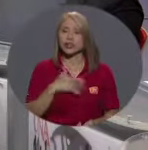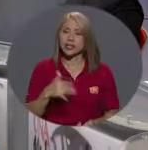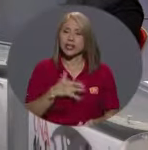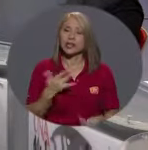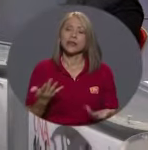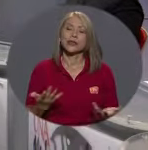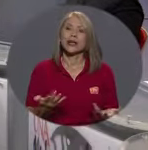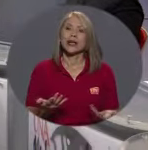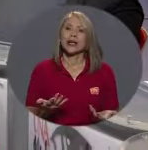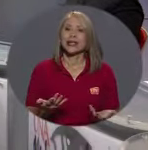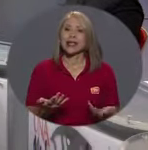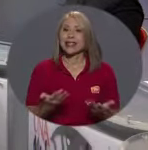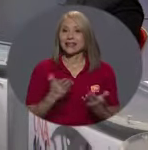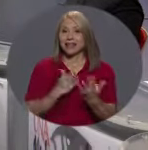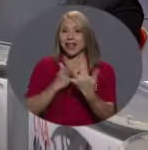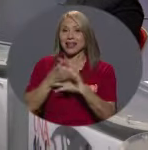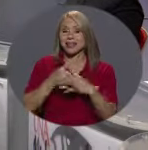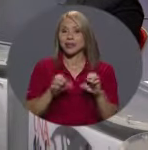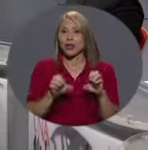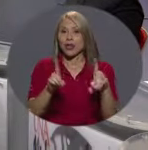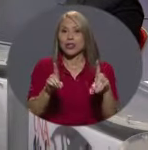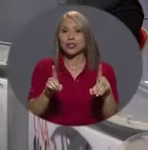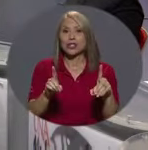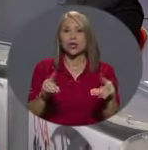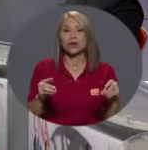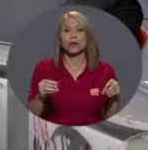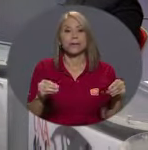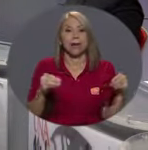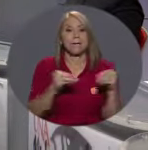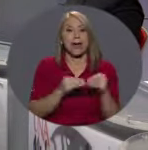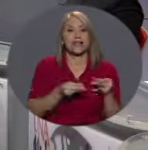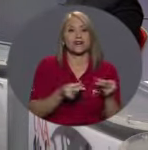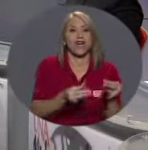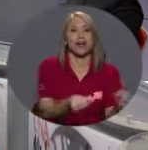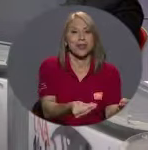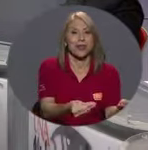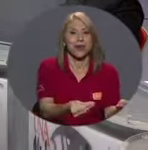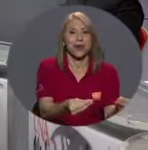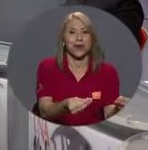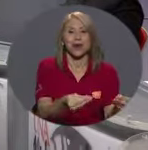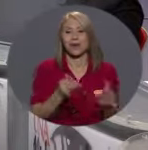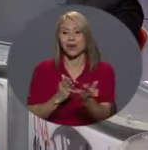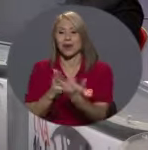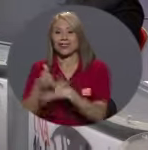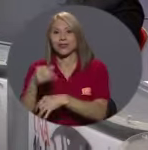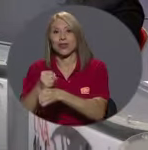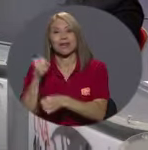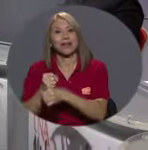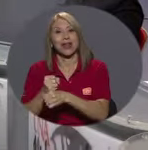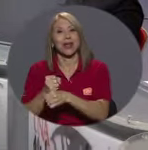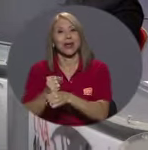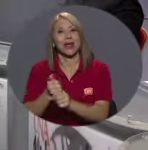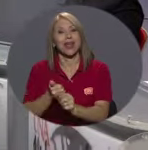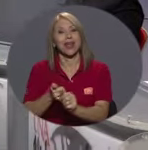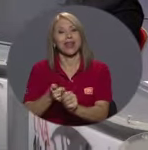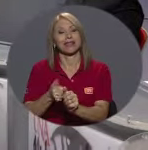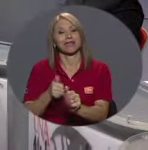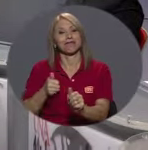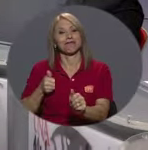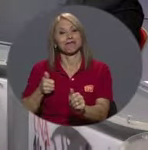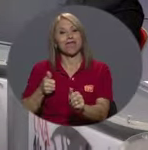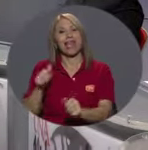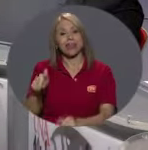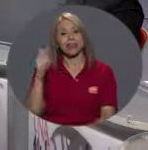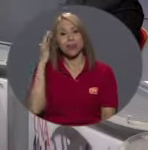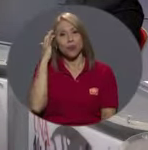que parece ser que el acceso a la educación está caminando más rápido que el acceso al empleo, y eso me preocupa, porque como les